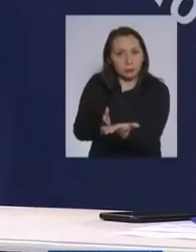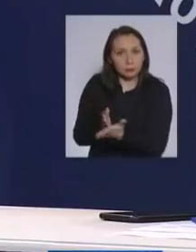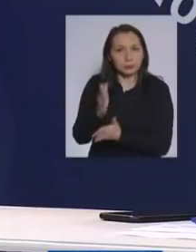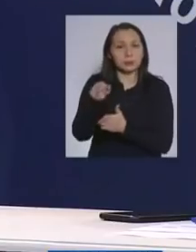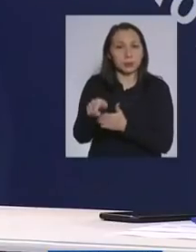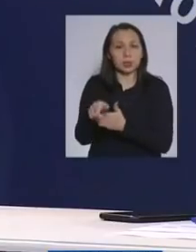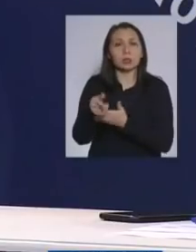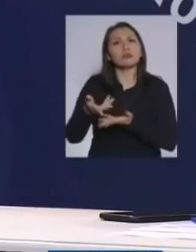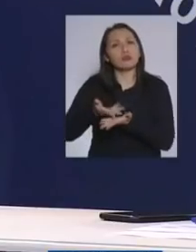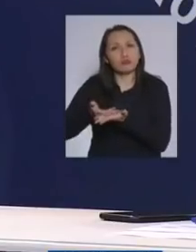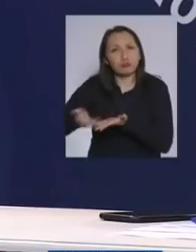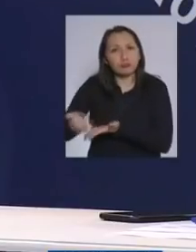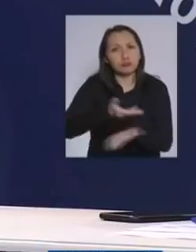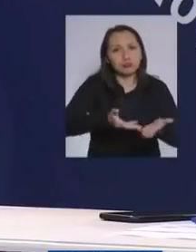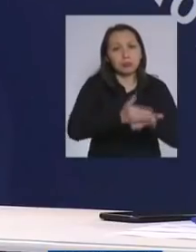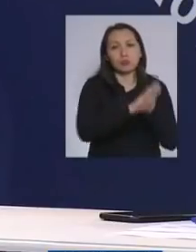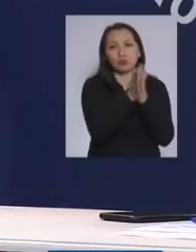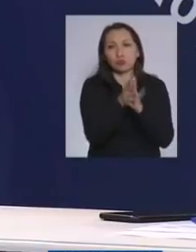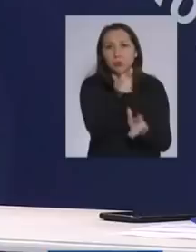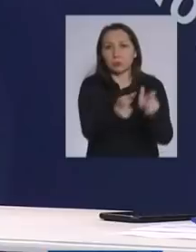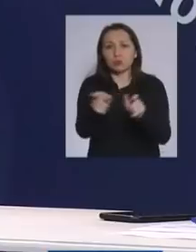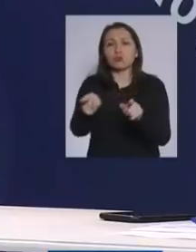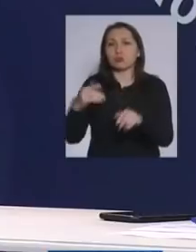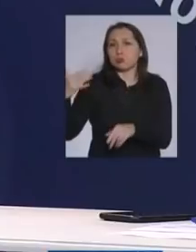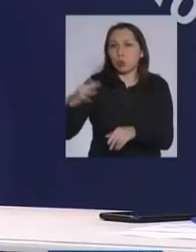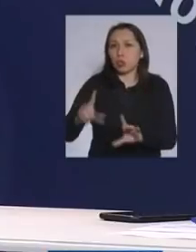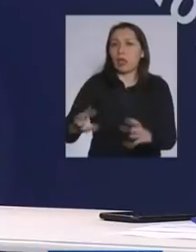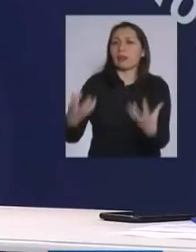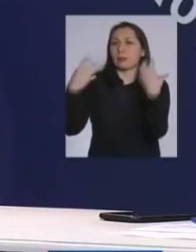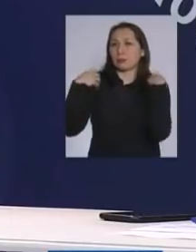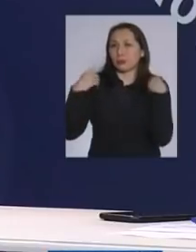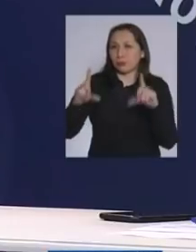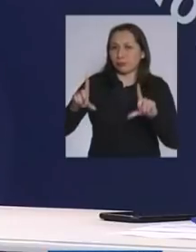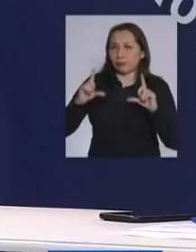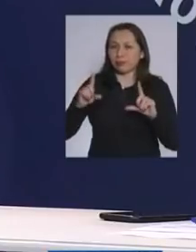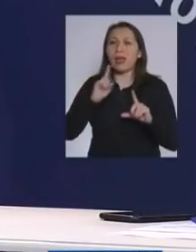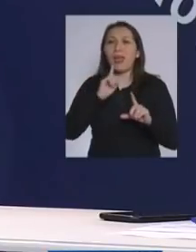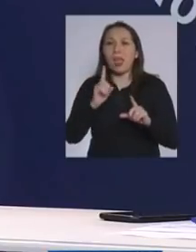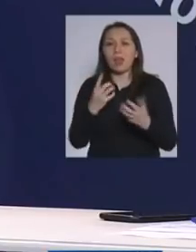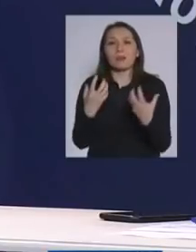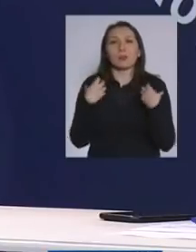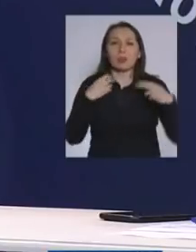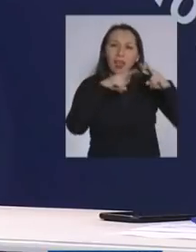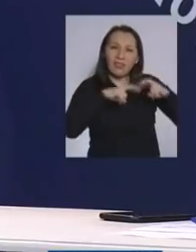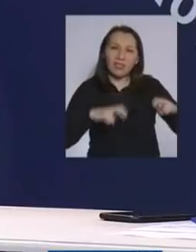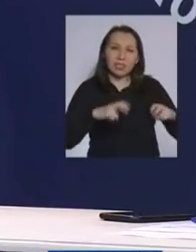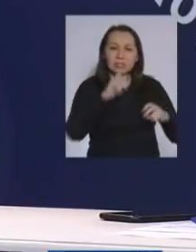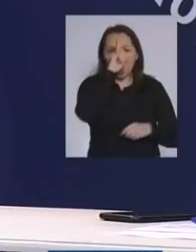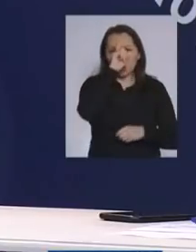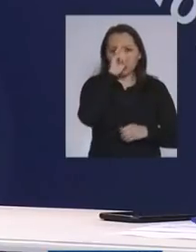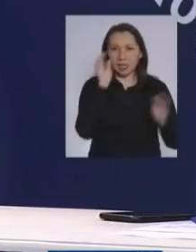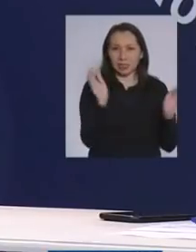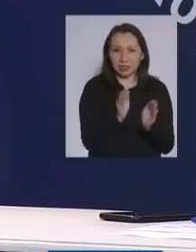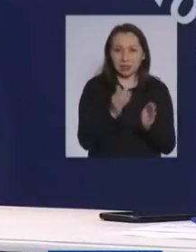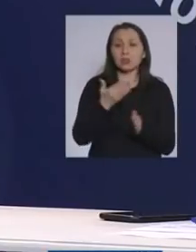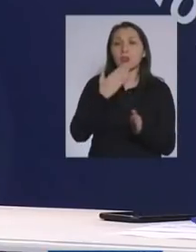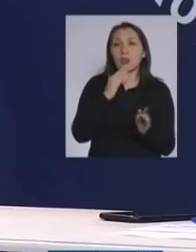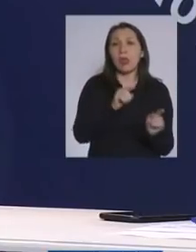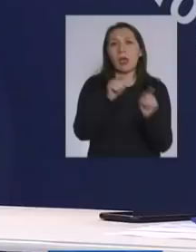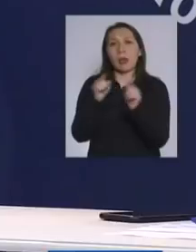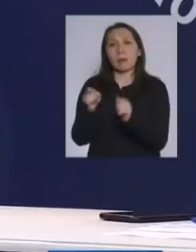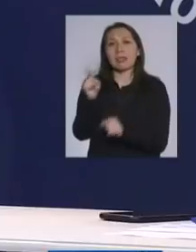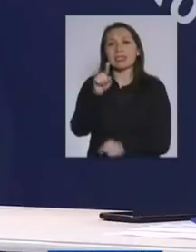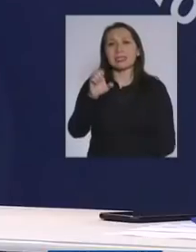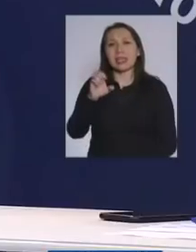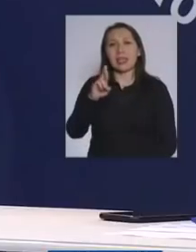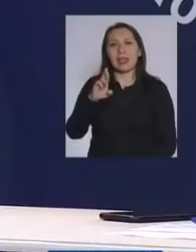se ha sociabilizado con todos los actores que tienen un rol importante, que son los referentes epidemiológicos en la atención primaria y en las